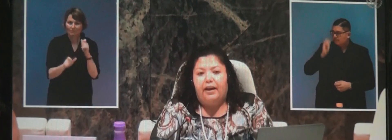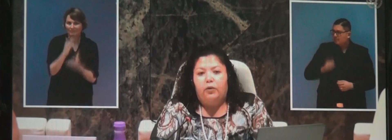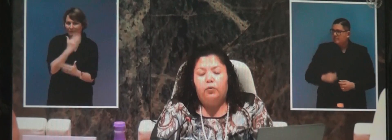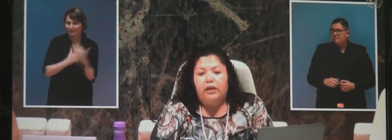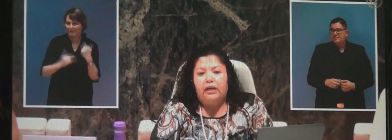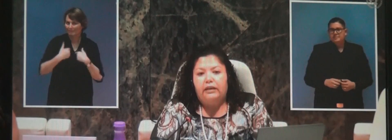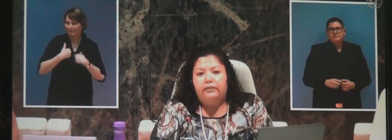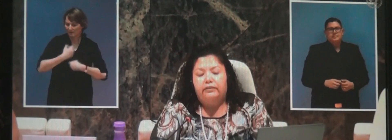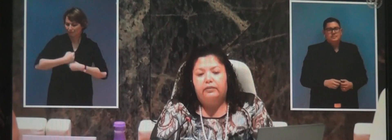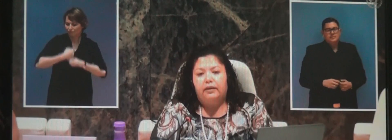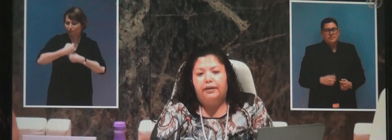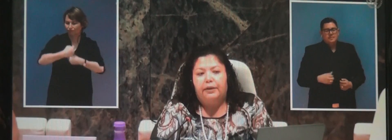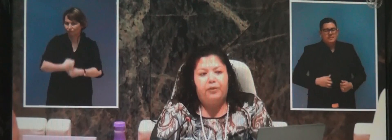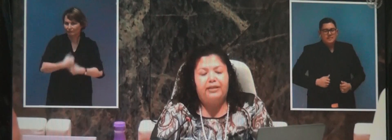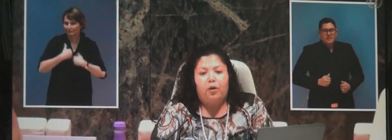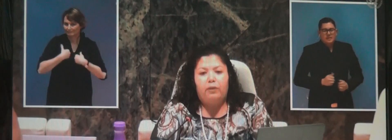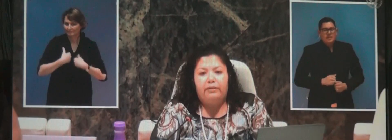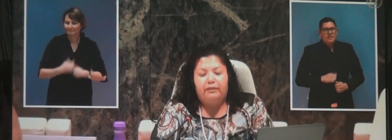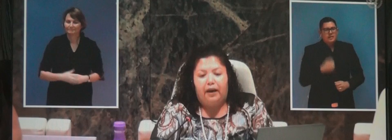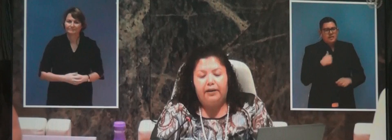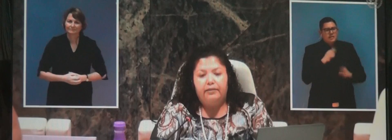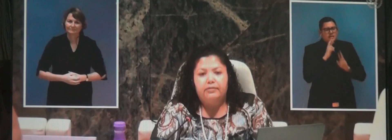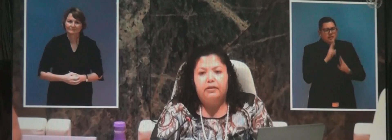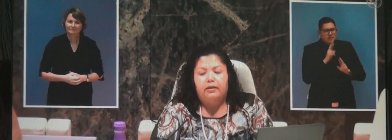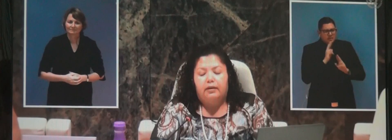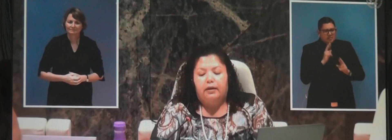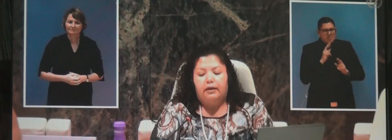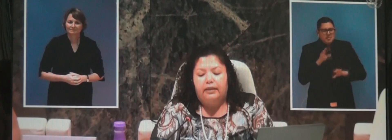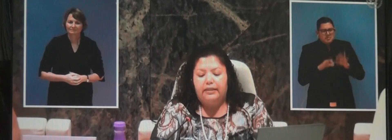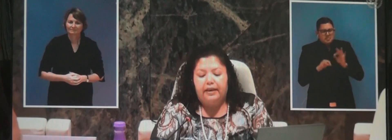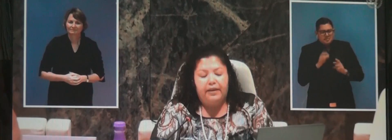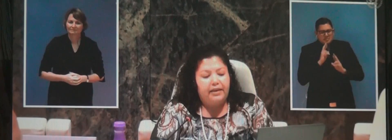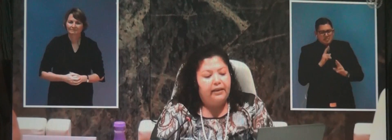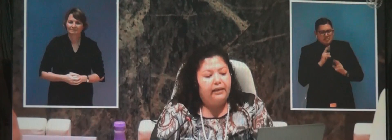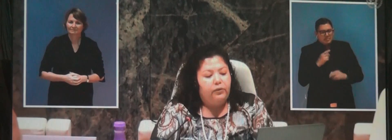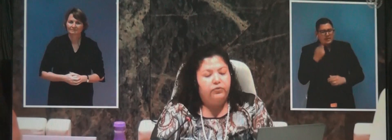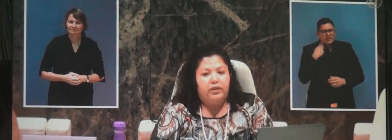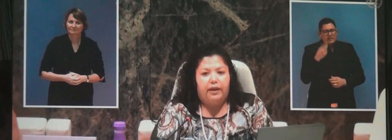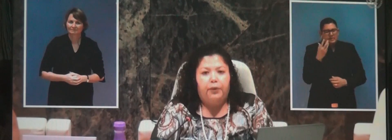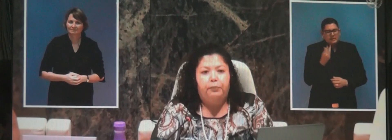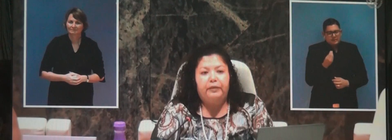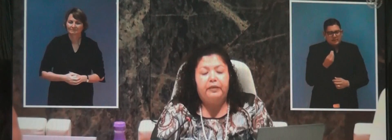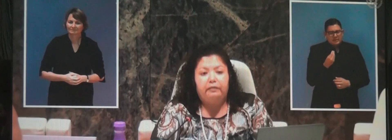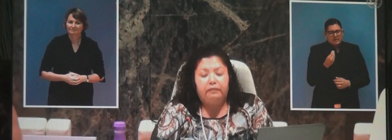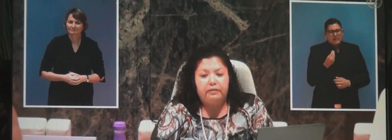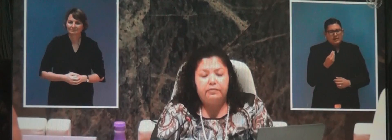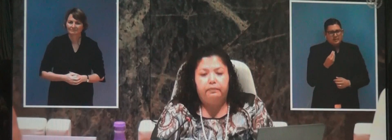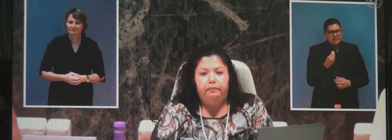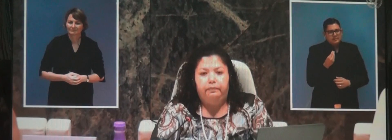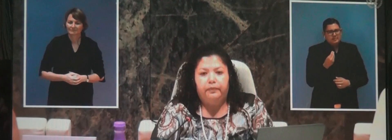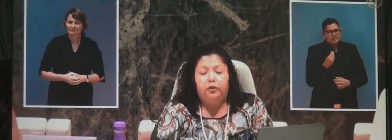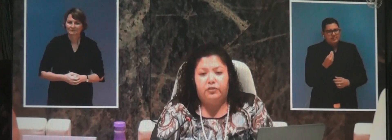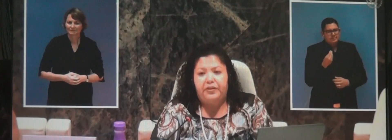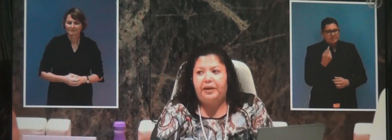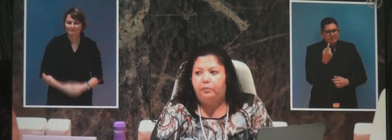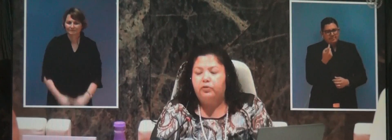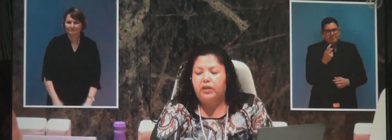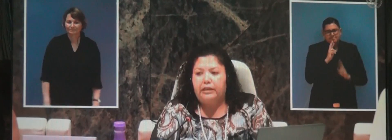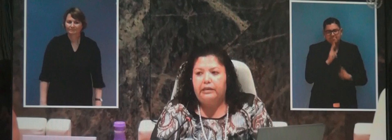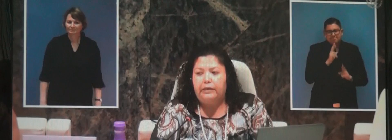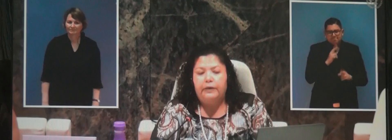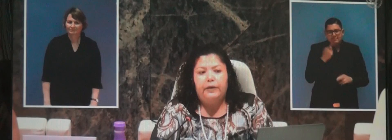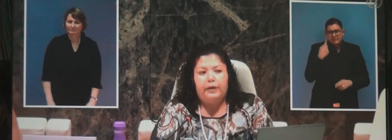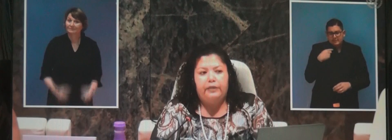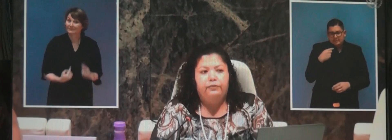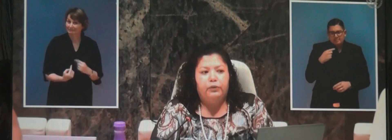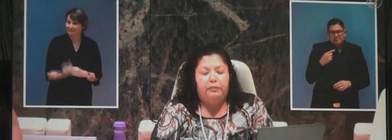realizar algunas respuestas complementarias del día de ayer que nos quedaron pendientes, y consideramos